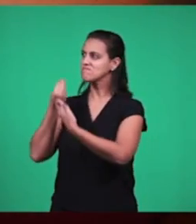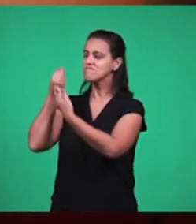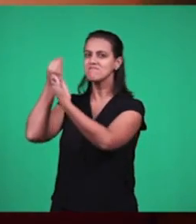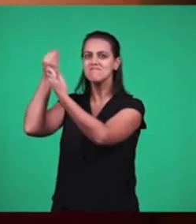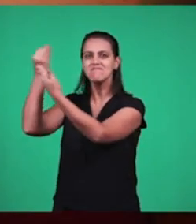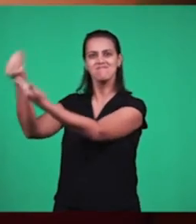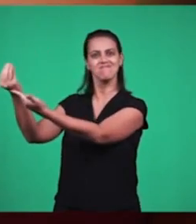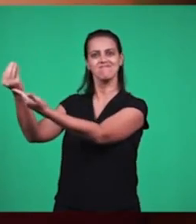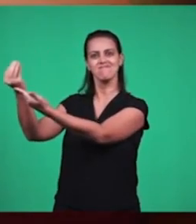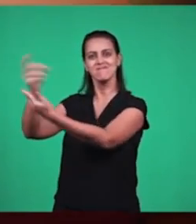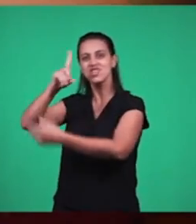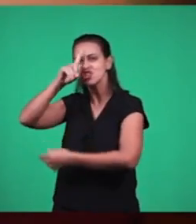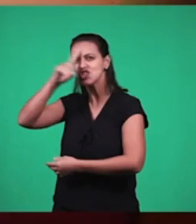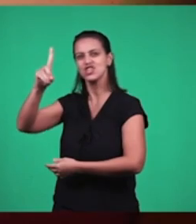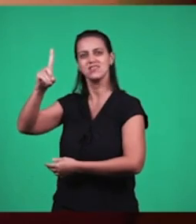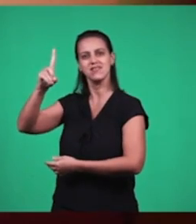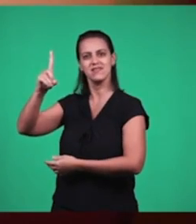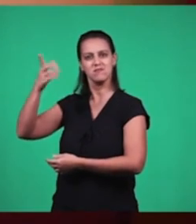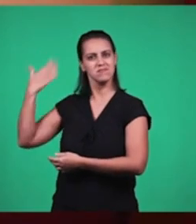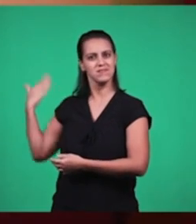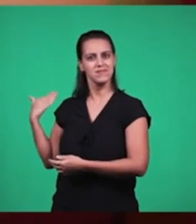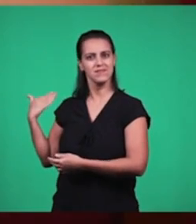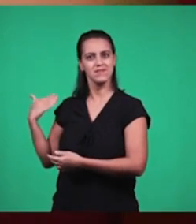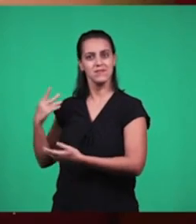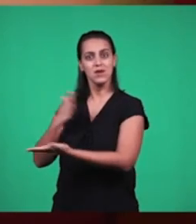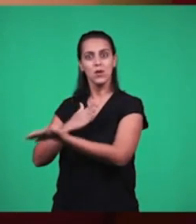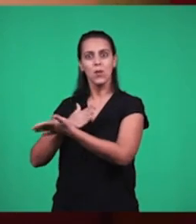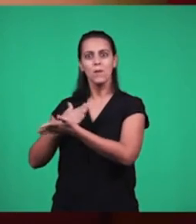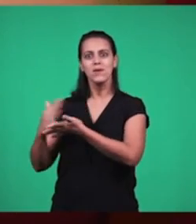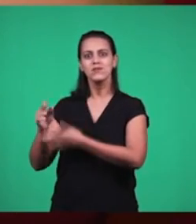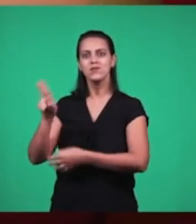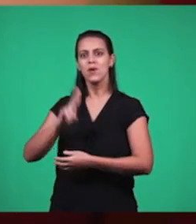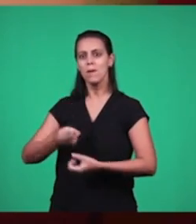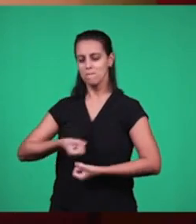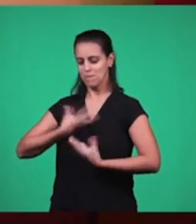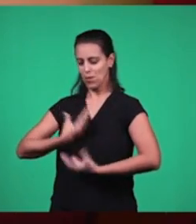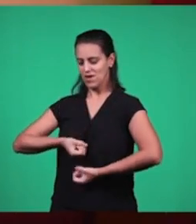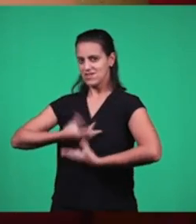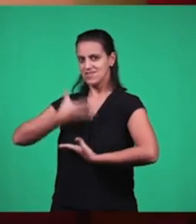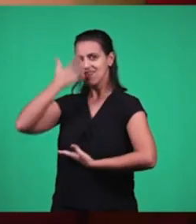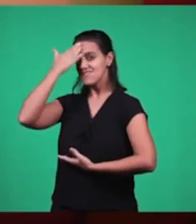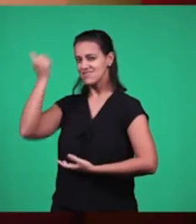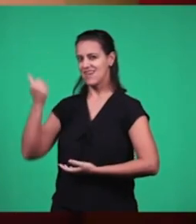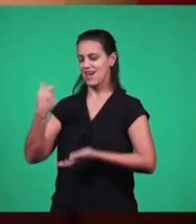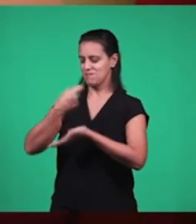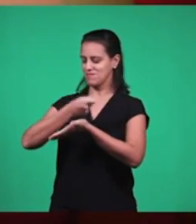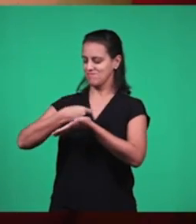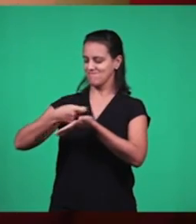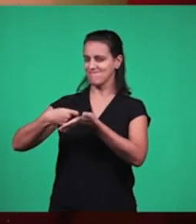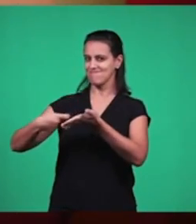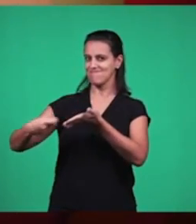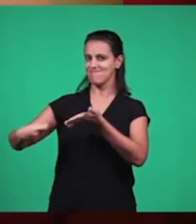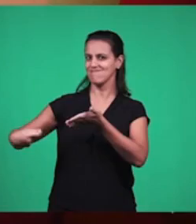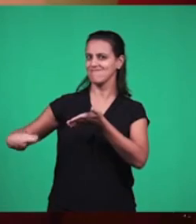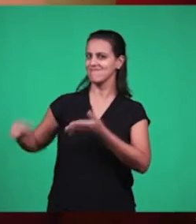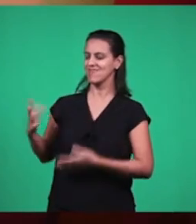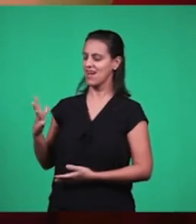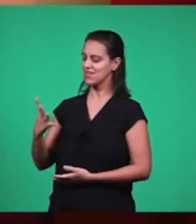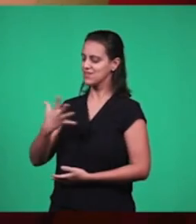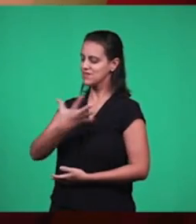Cristo aquel día y comenzó a usar su habilidad poética para escribir letras de adoración a